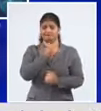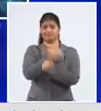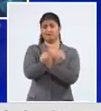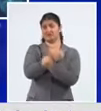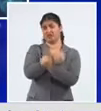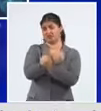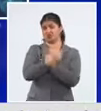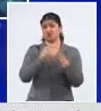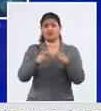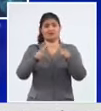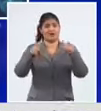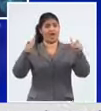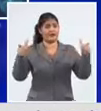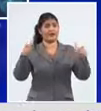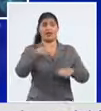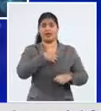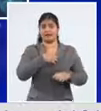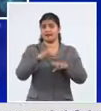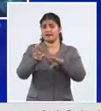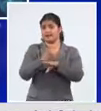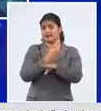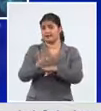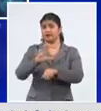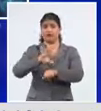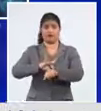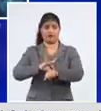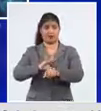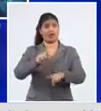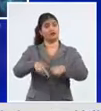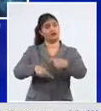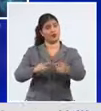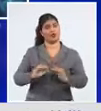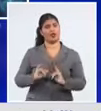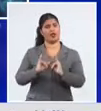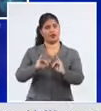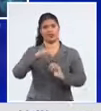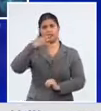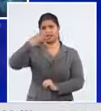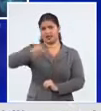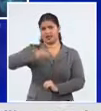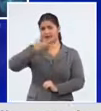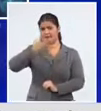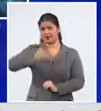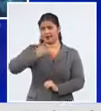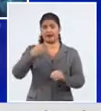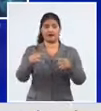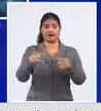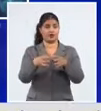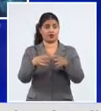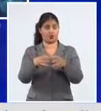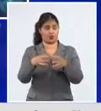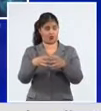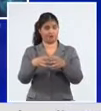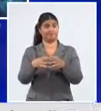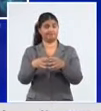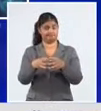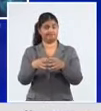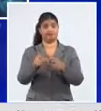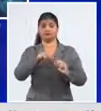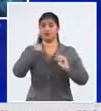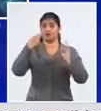la incidencia en este grupo en el día de ayer. Pues estamos hablando de un grupo que generalmente